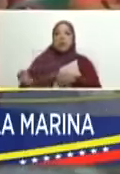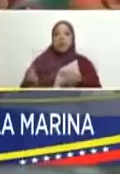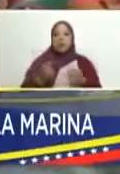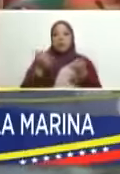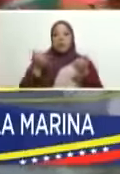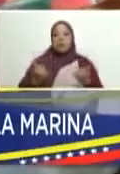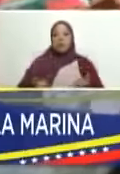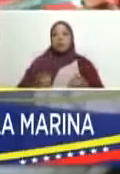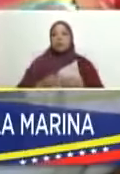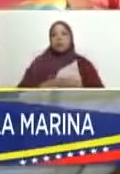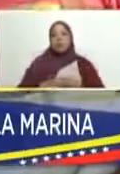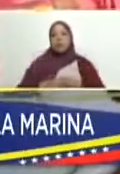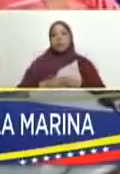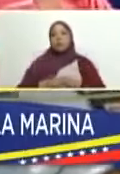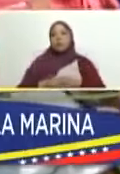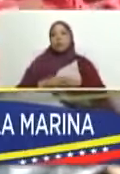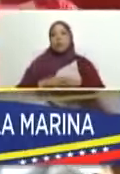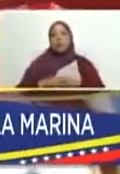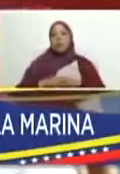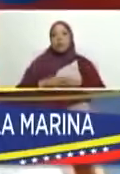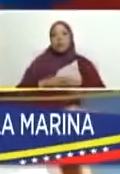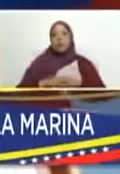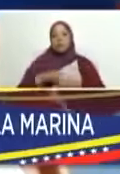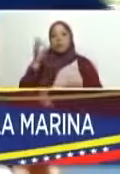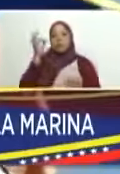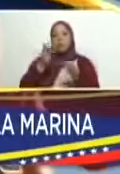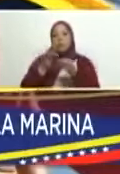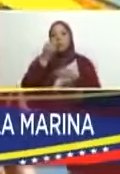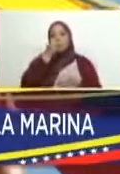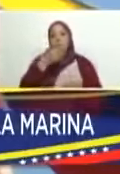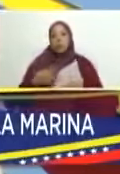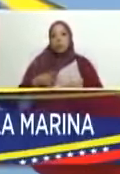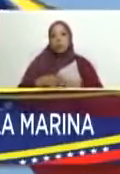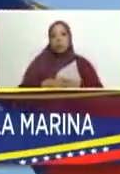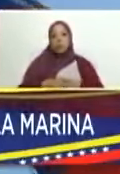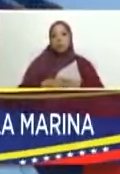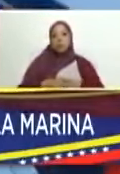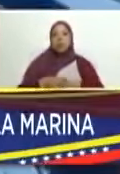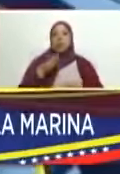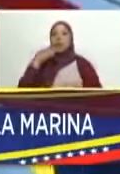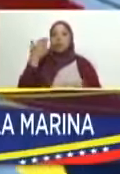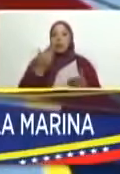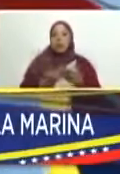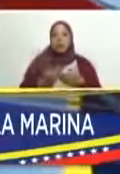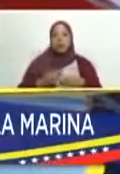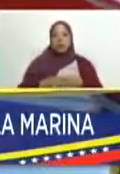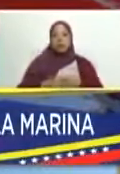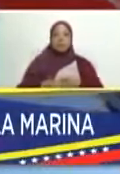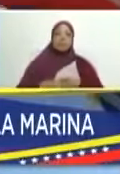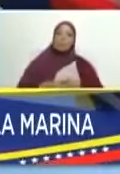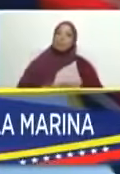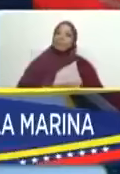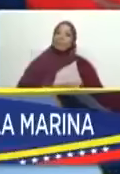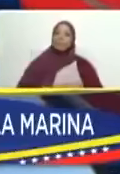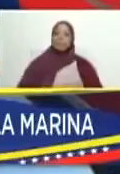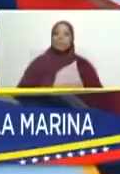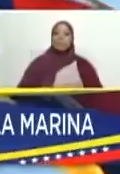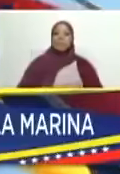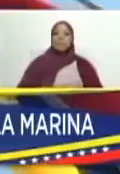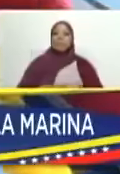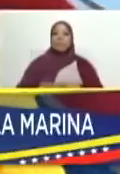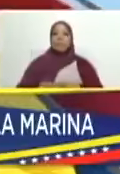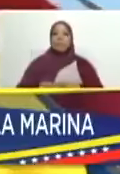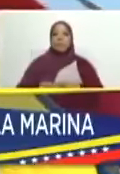mar. Bienvenido. Excelente, bueno, muchas gracias. Aquí estamos.